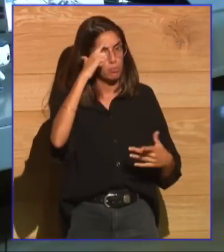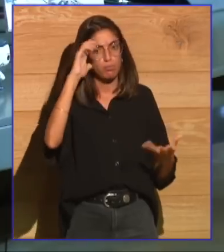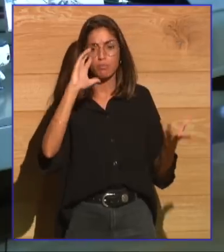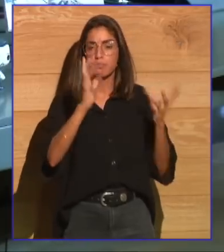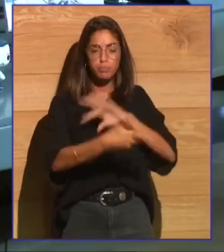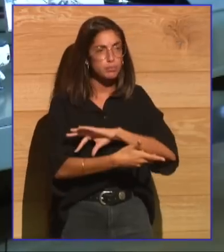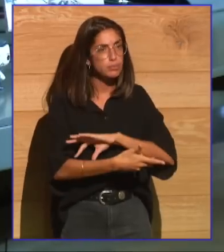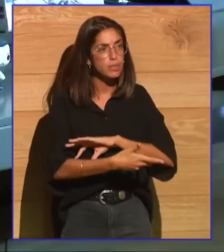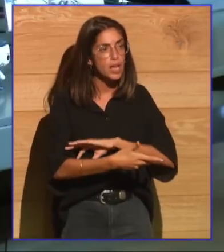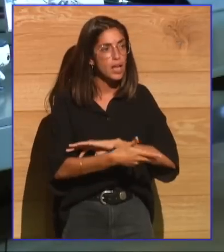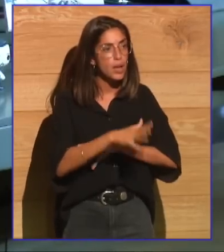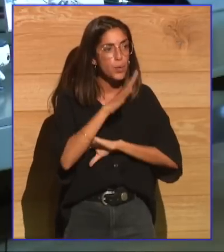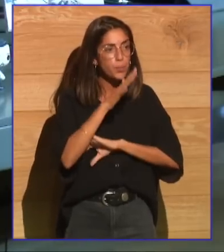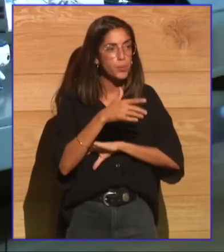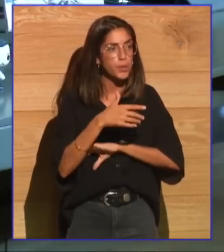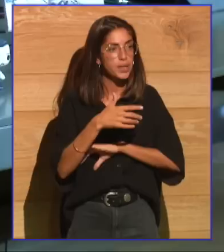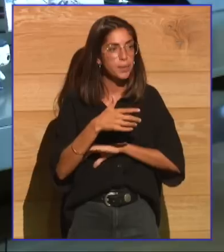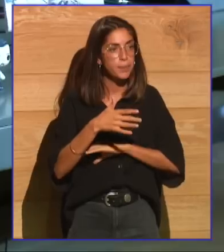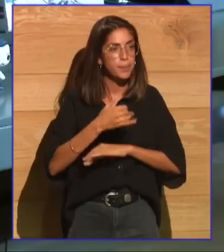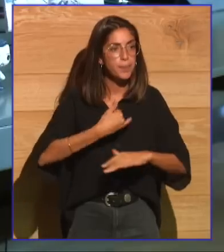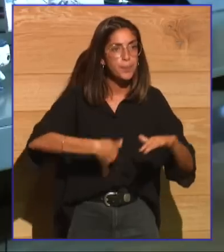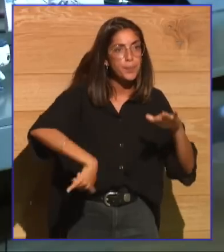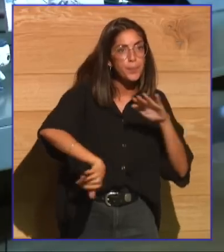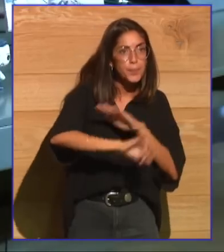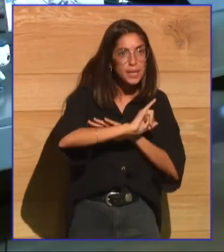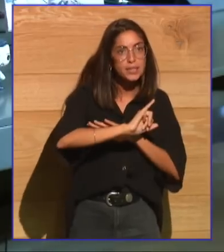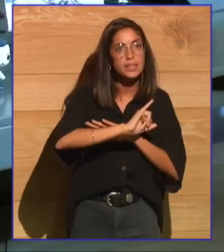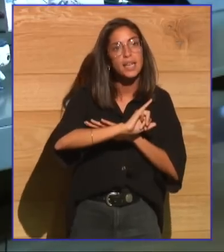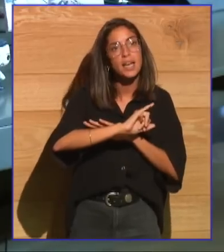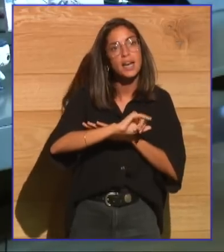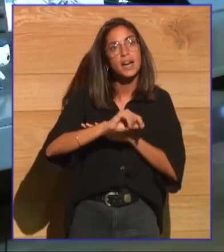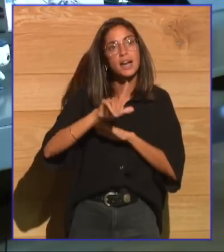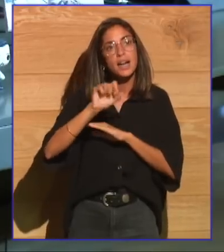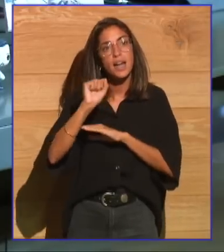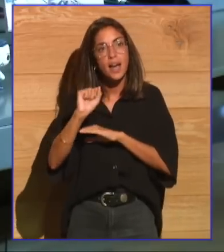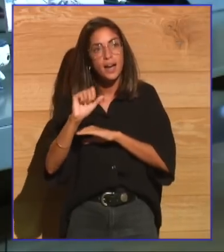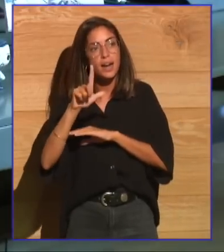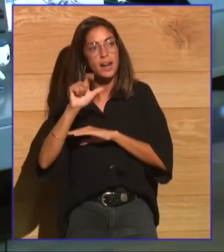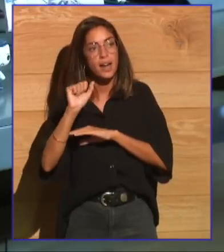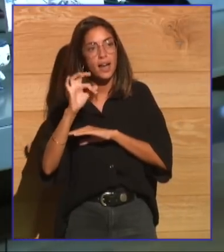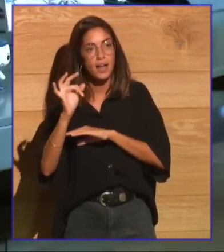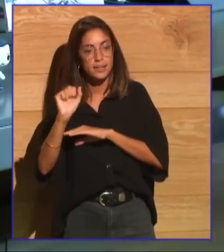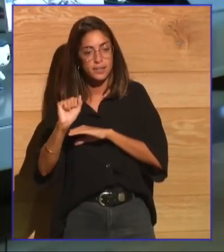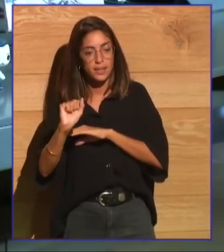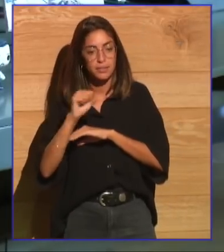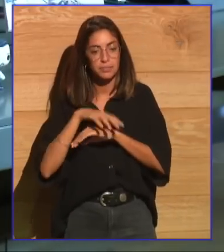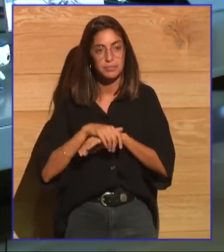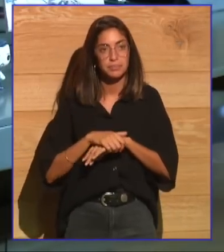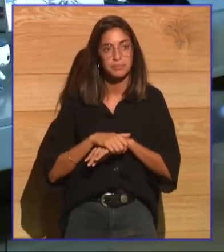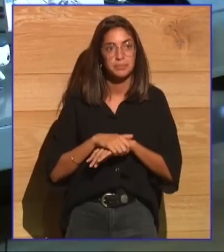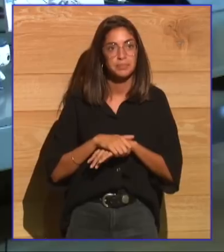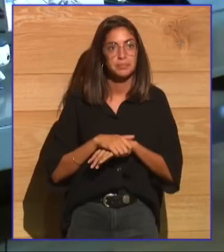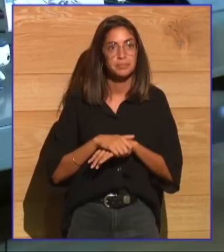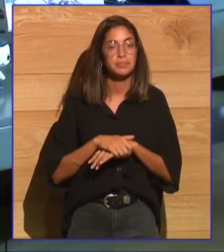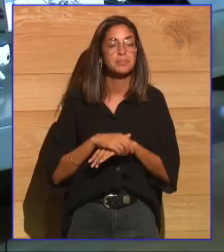no si le patea la lata le patea las levante a la lata click